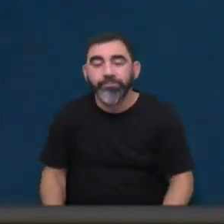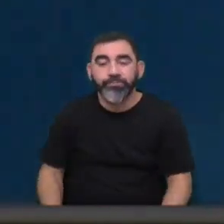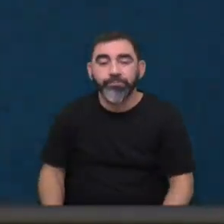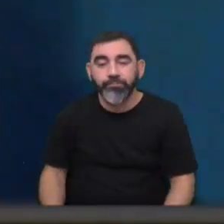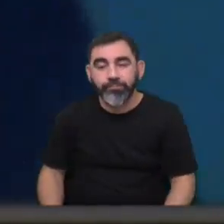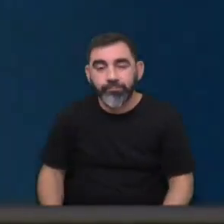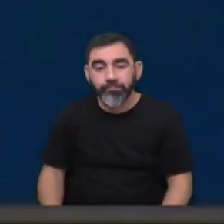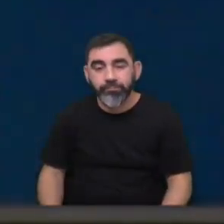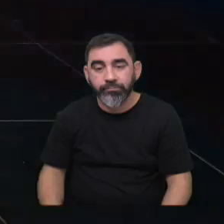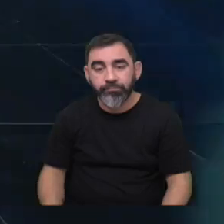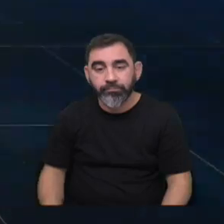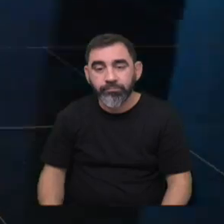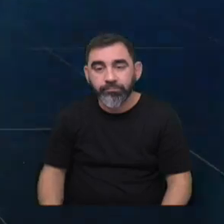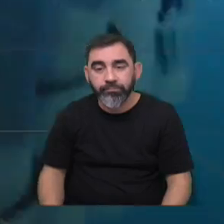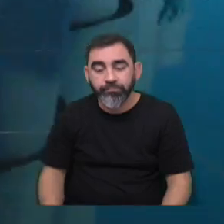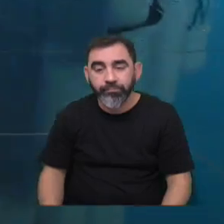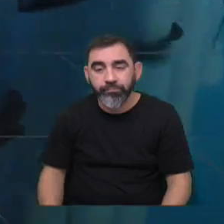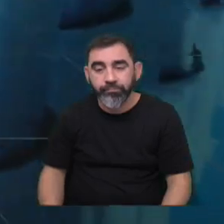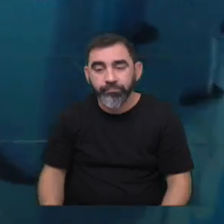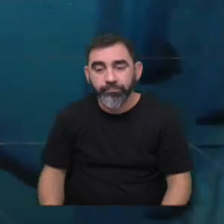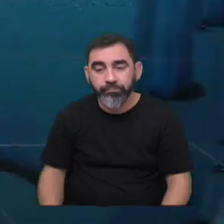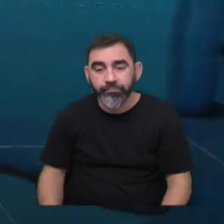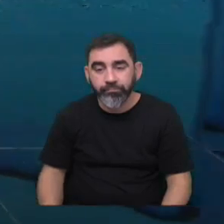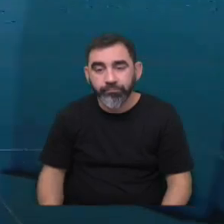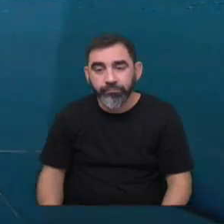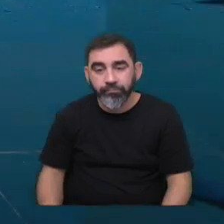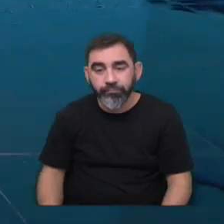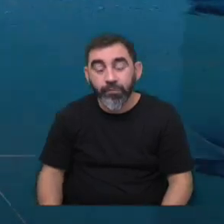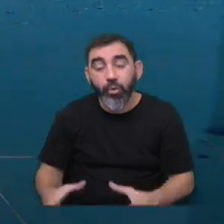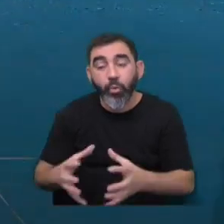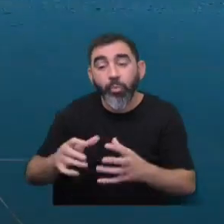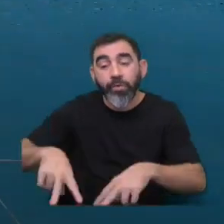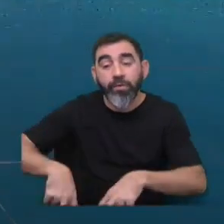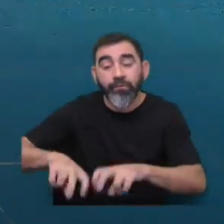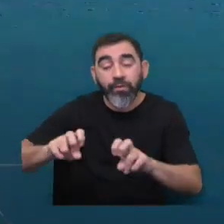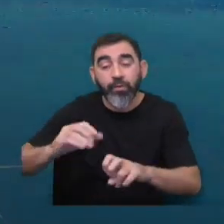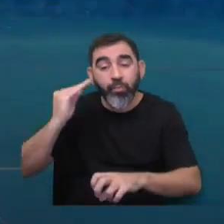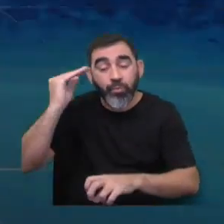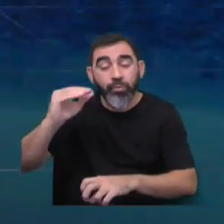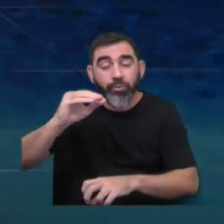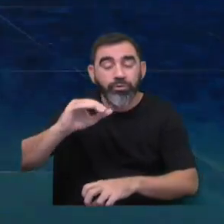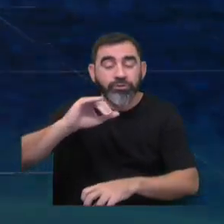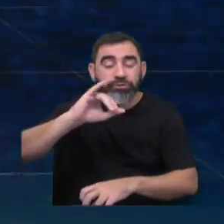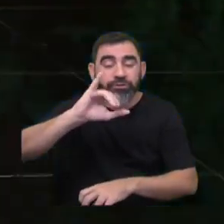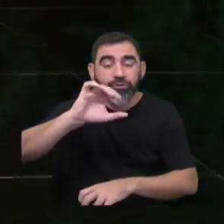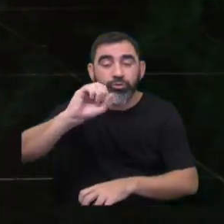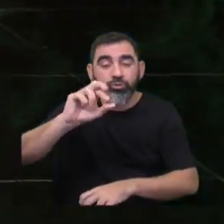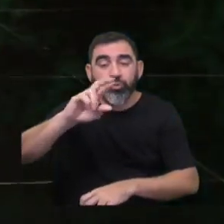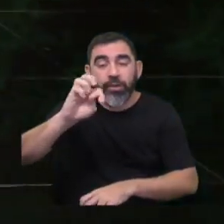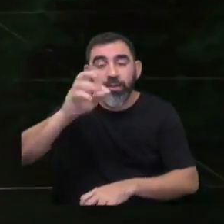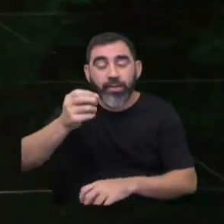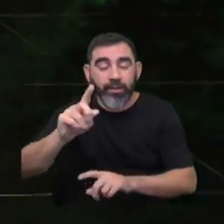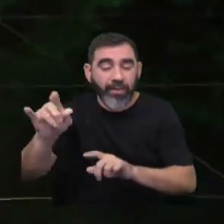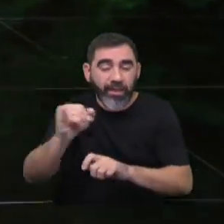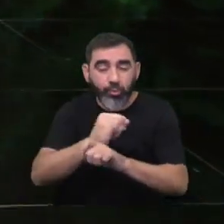una investigación en curso. Y eso lo hacemos con el grupo de investigación del profesor Lloret ahí en el Instituto de Ciencia Molecular de la